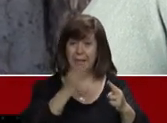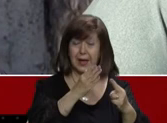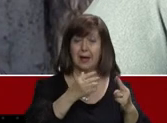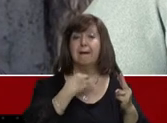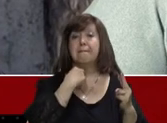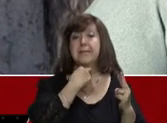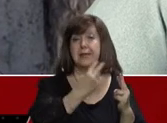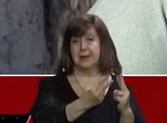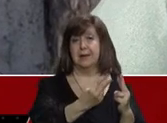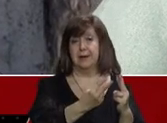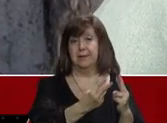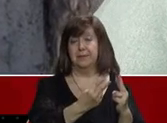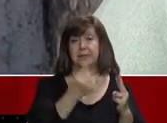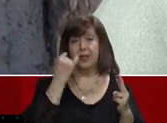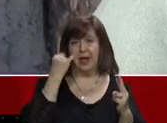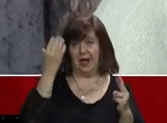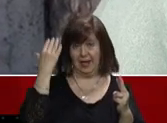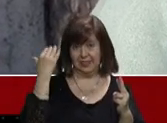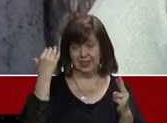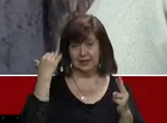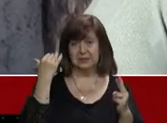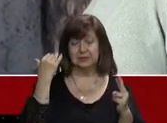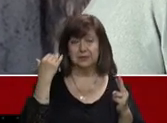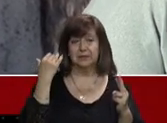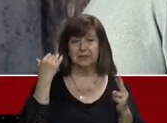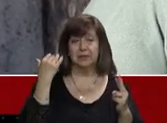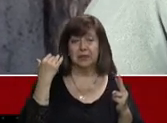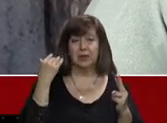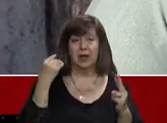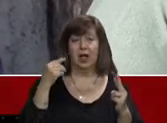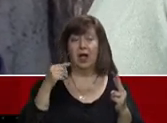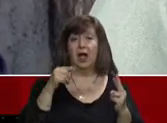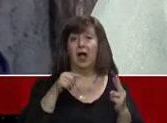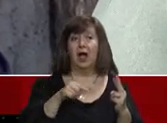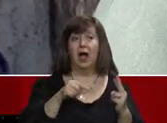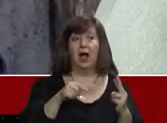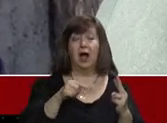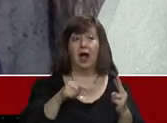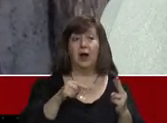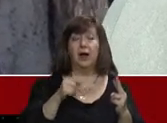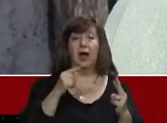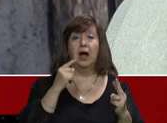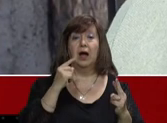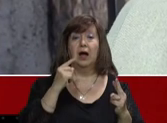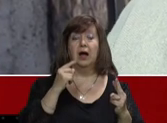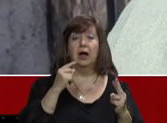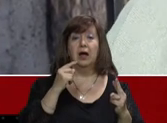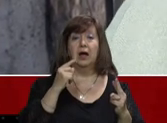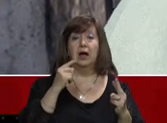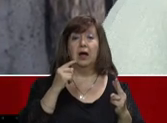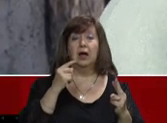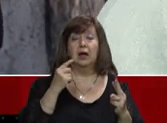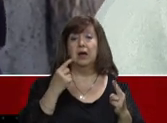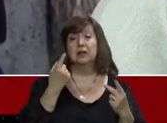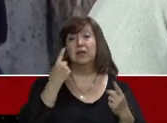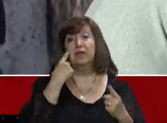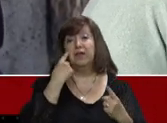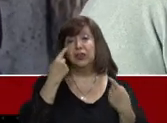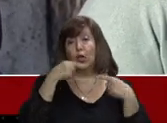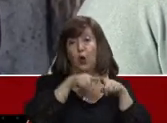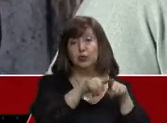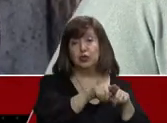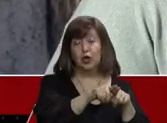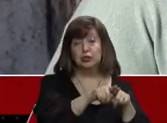y este goma y ahora últimamente el 21 estaban viviendo ahí juntos